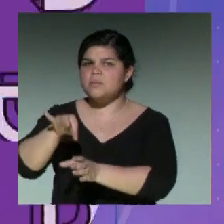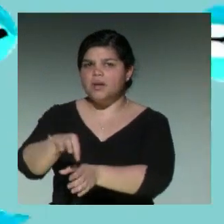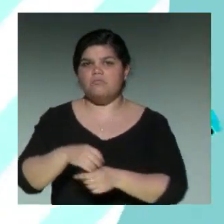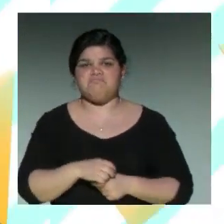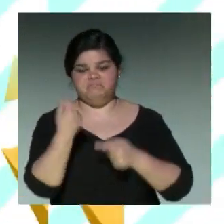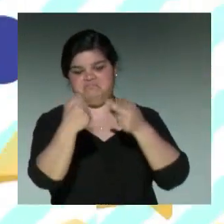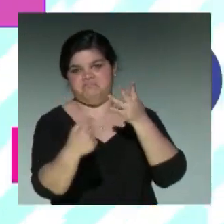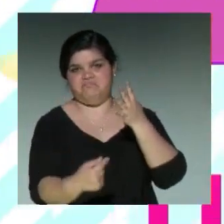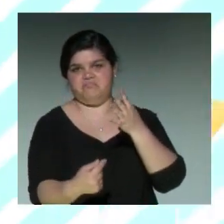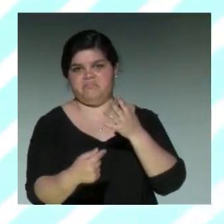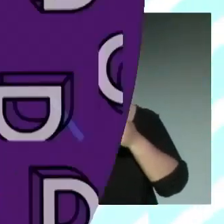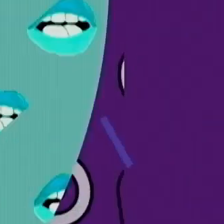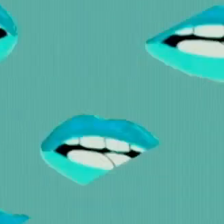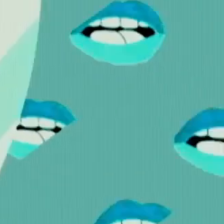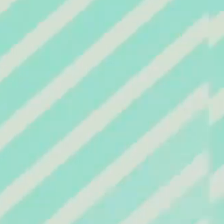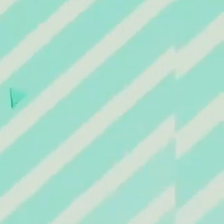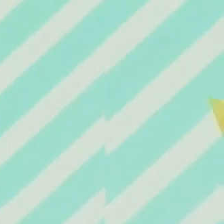todo.